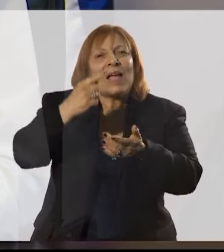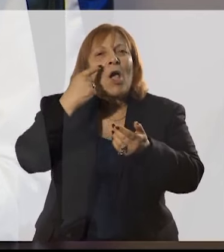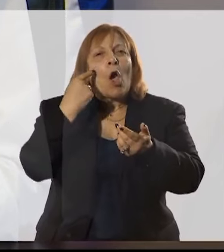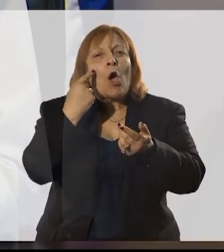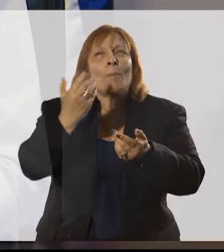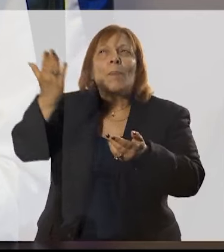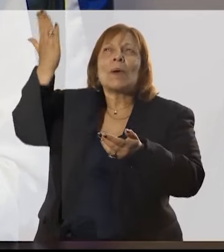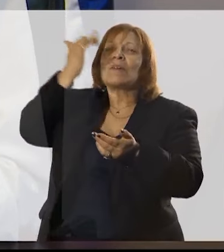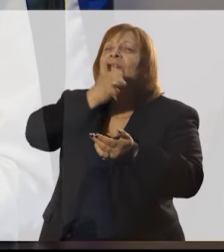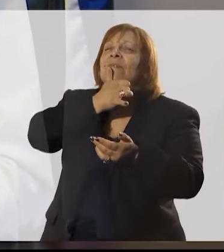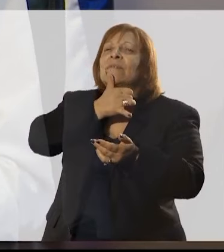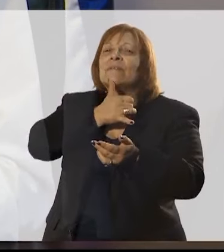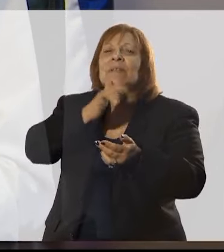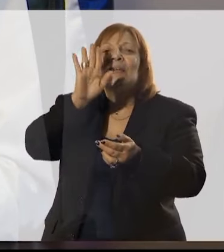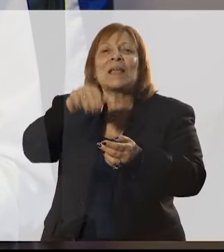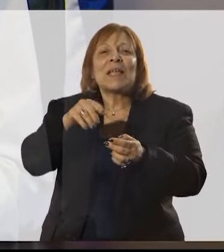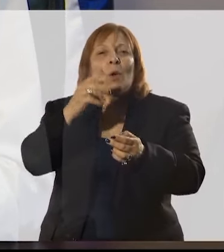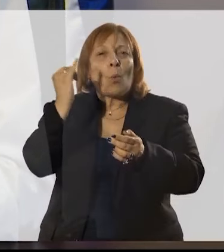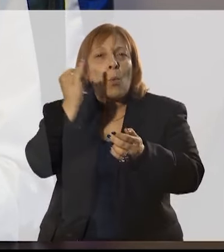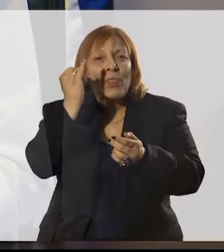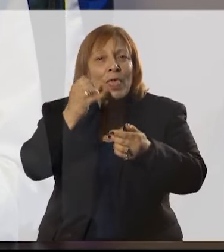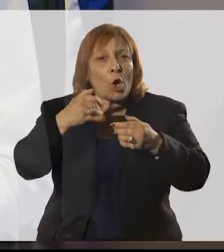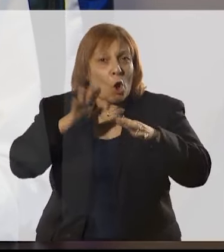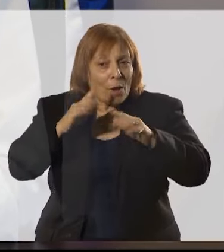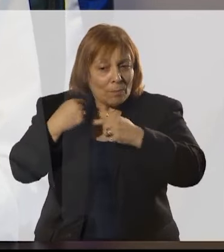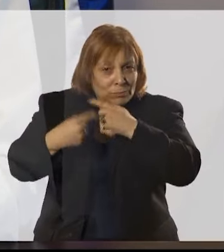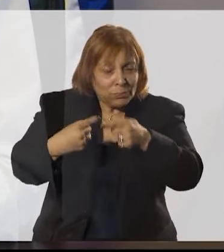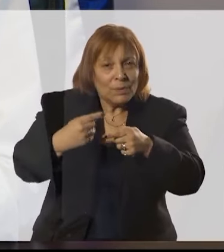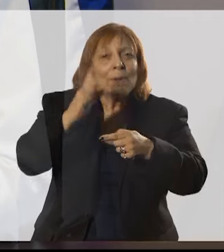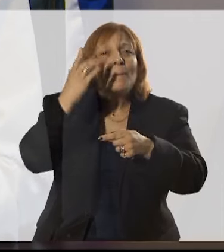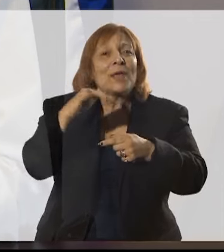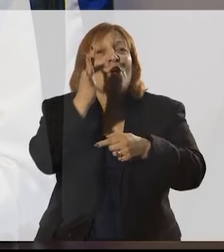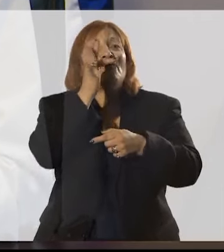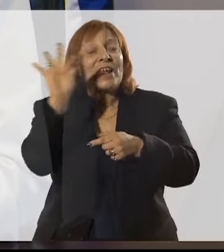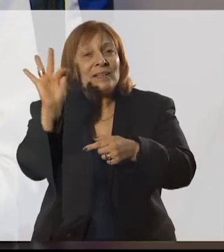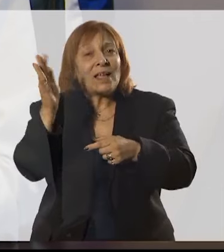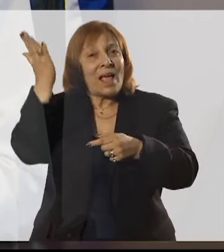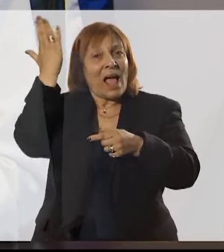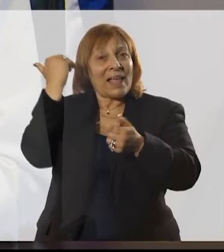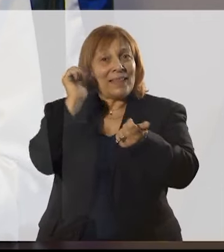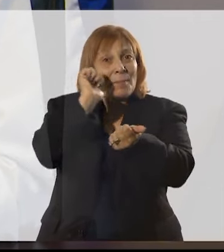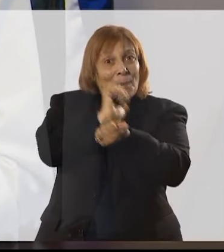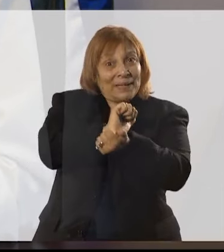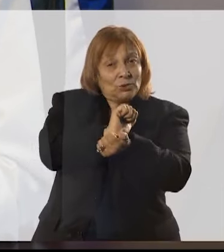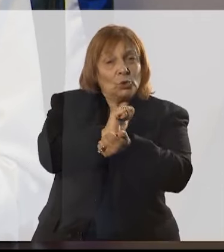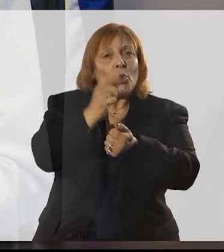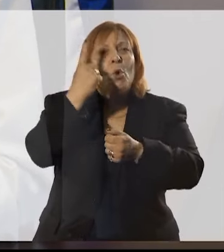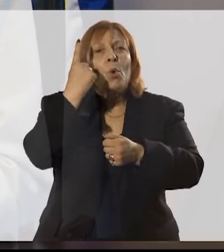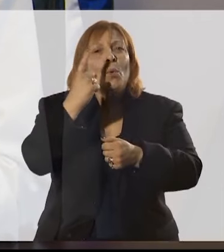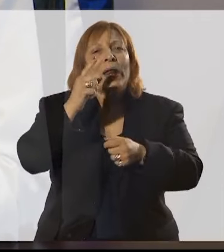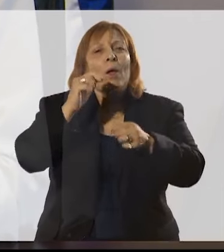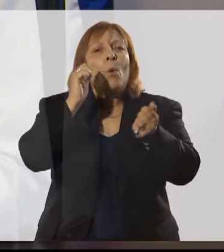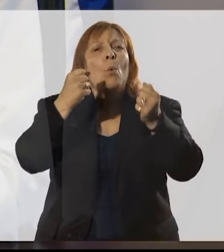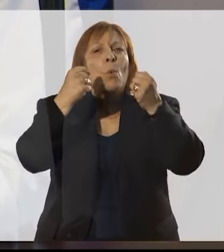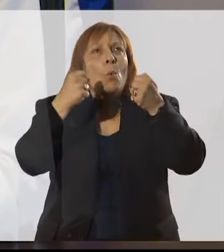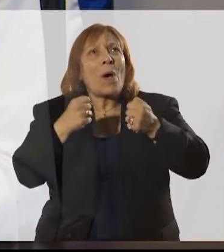escrito por el medievalista francés de origen judío además Mark blog entonces preso en